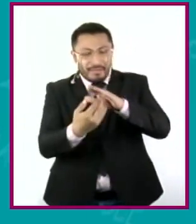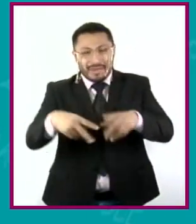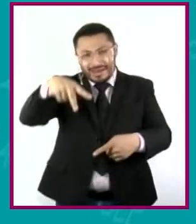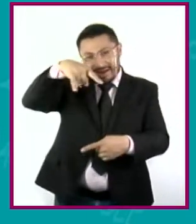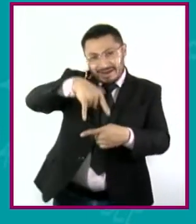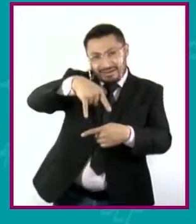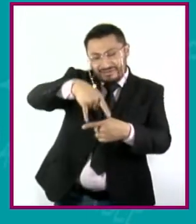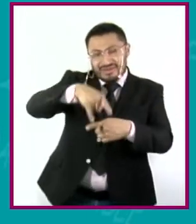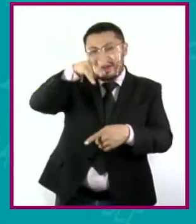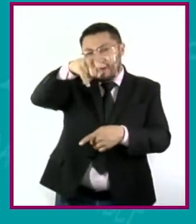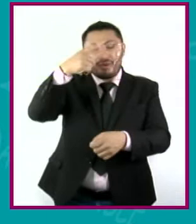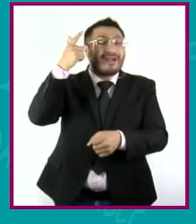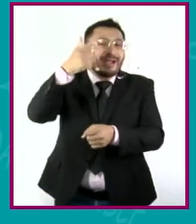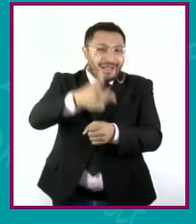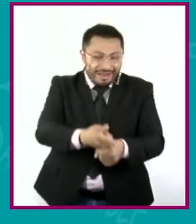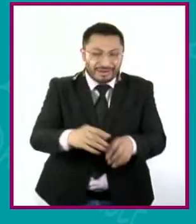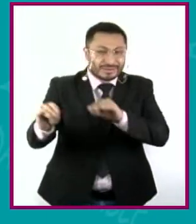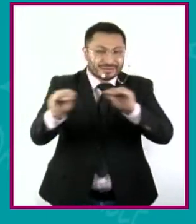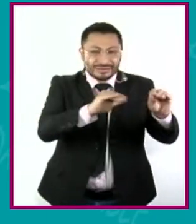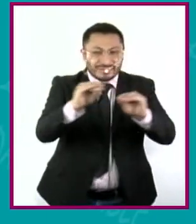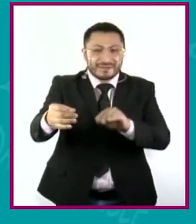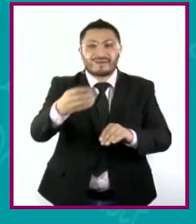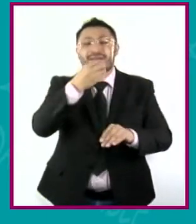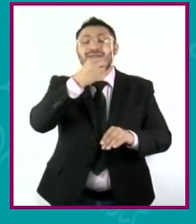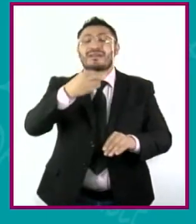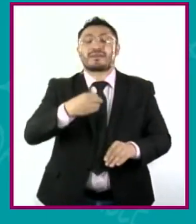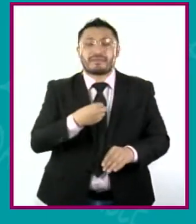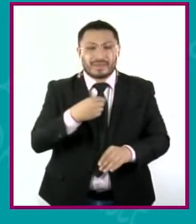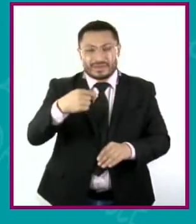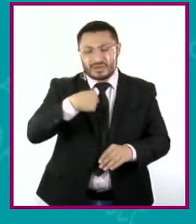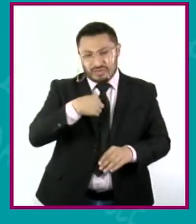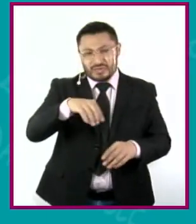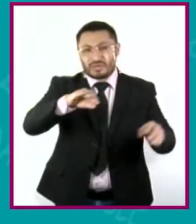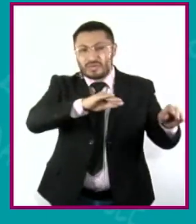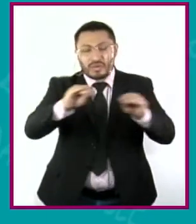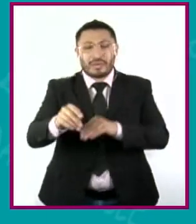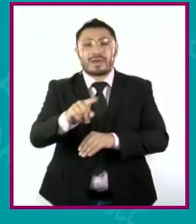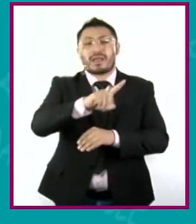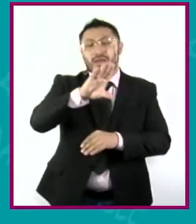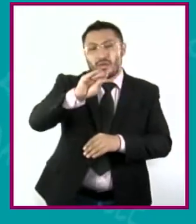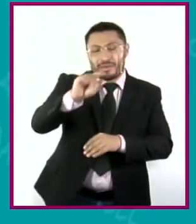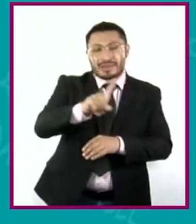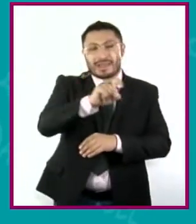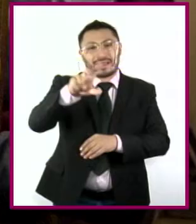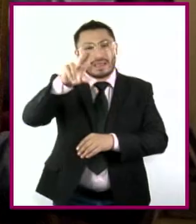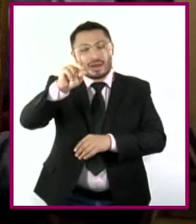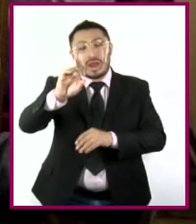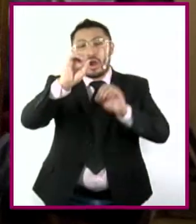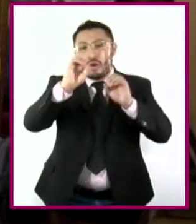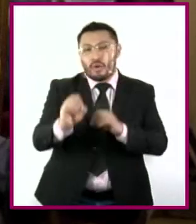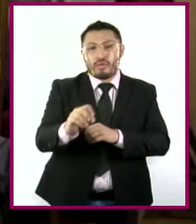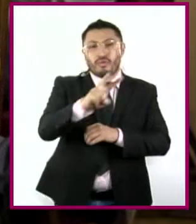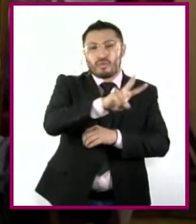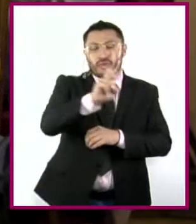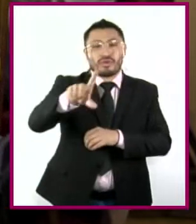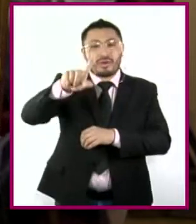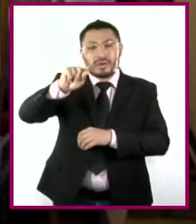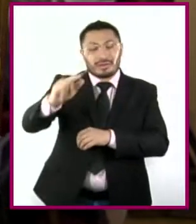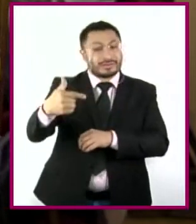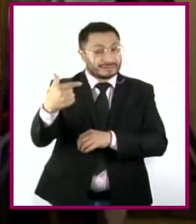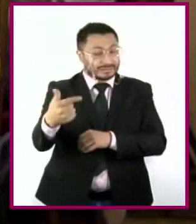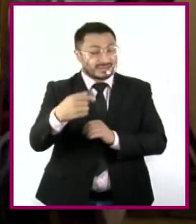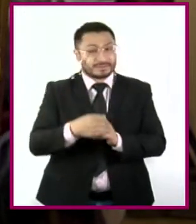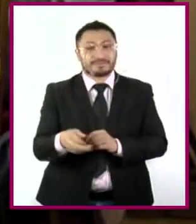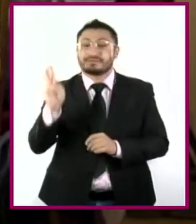cuadrada, lo notarías, a menos que yo girara 90, 180 o 270 grados. A ver. Nada más